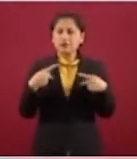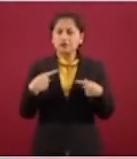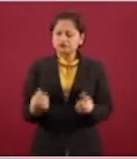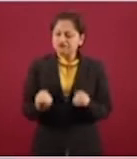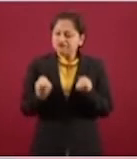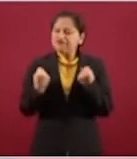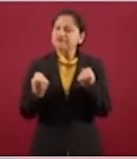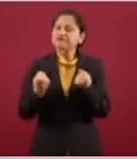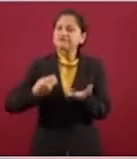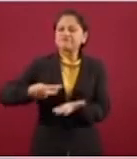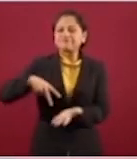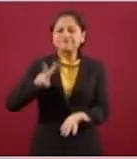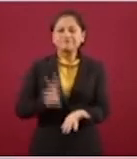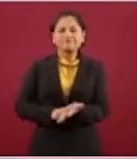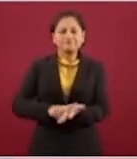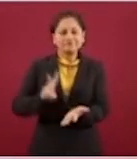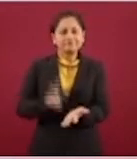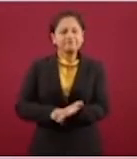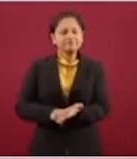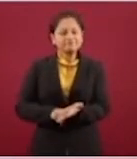y es mucha cultura